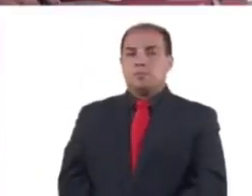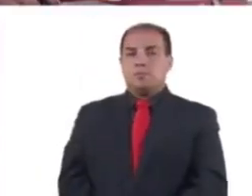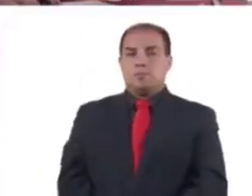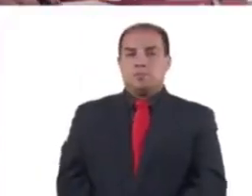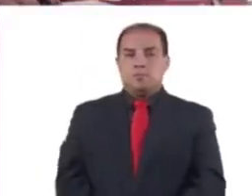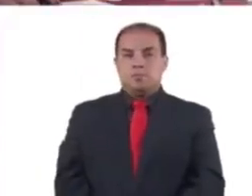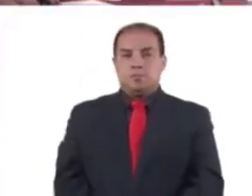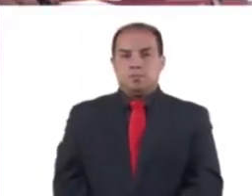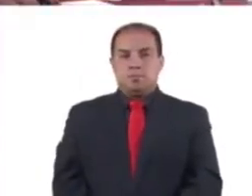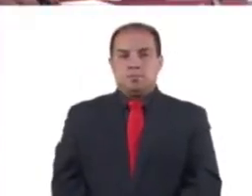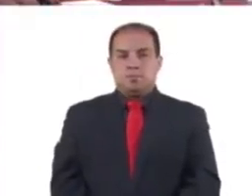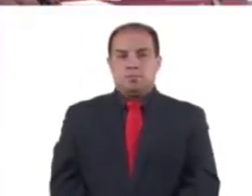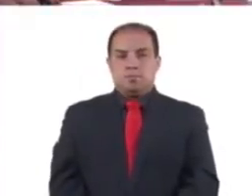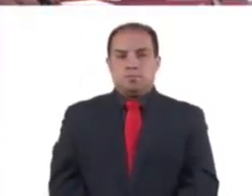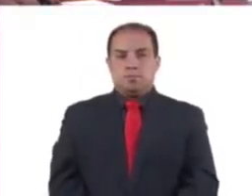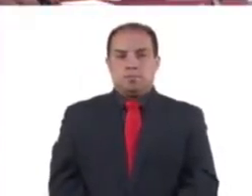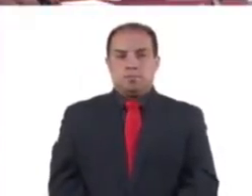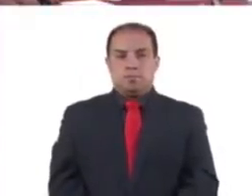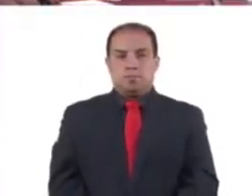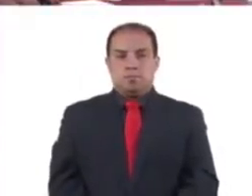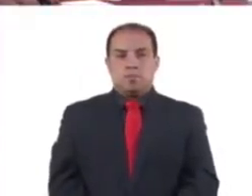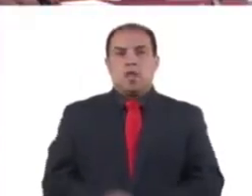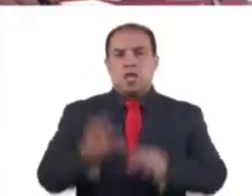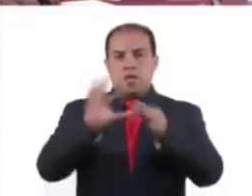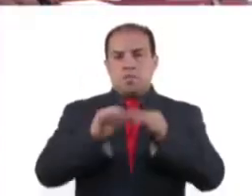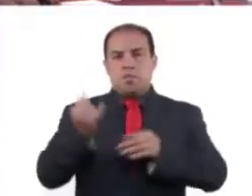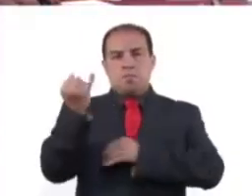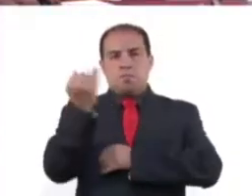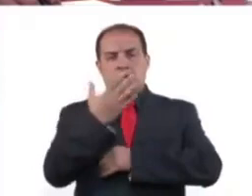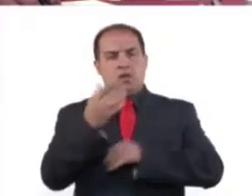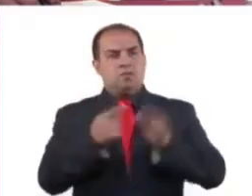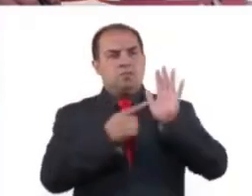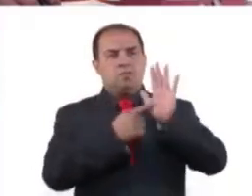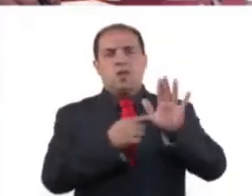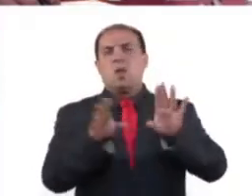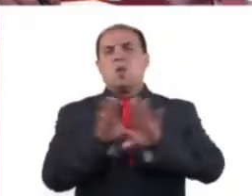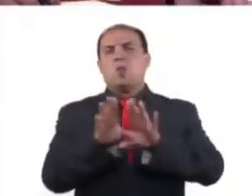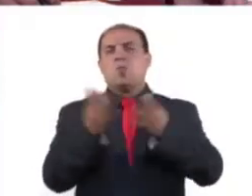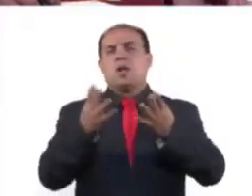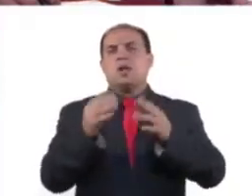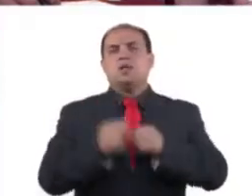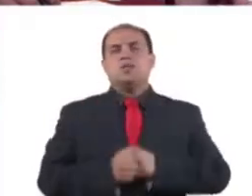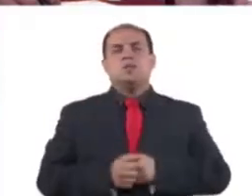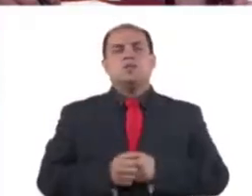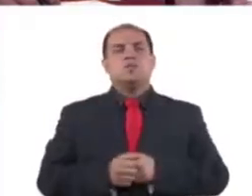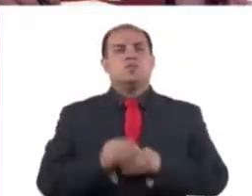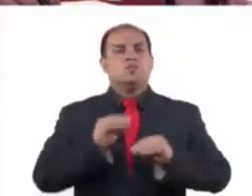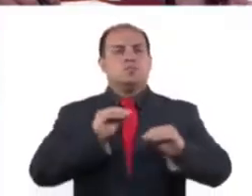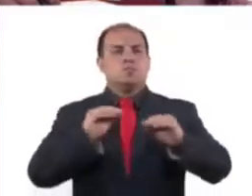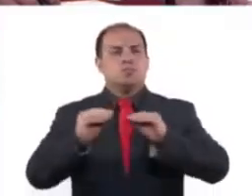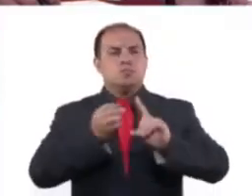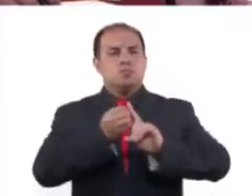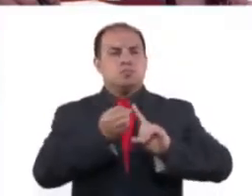Hablaré de las evidencias y de cómo está la instalación. Por favor, la fotografía original, la primera.